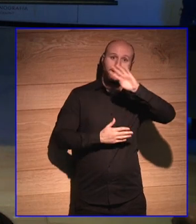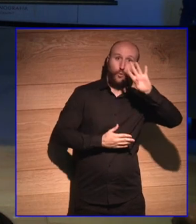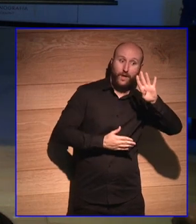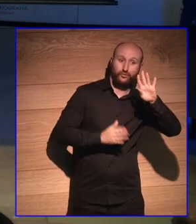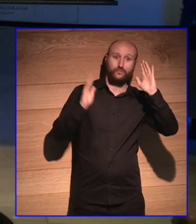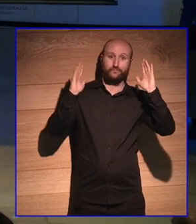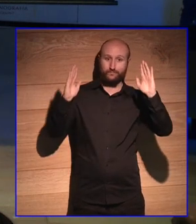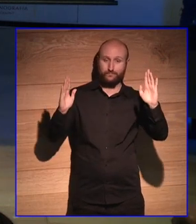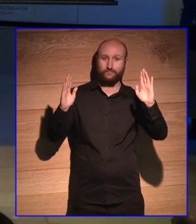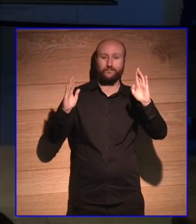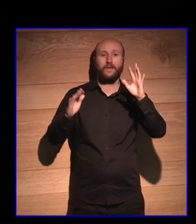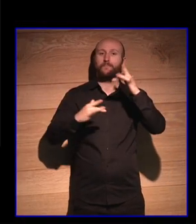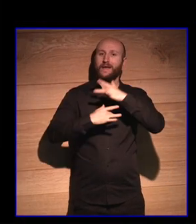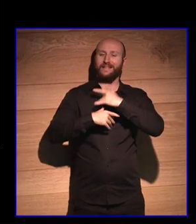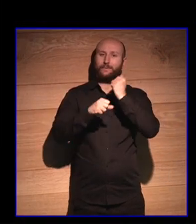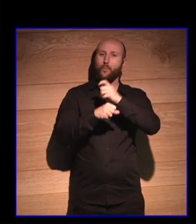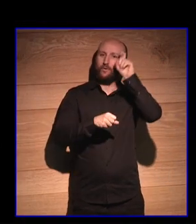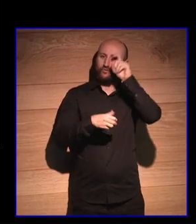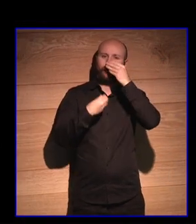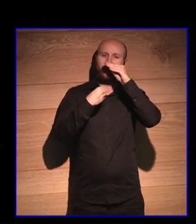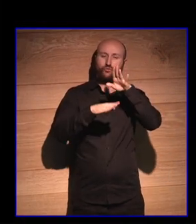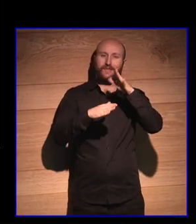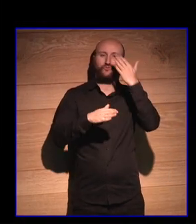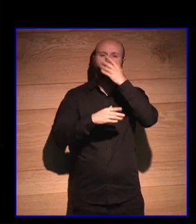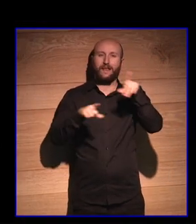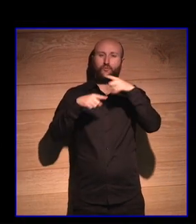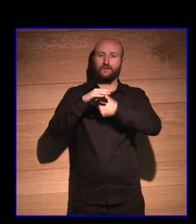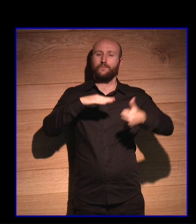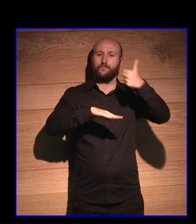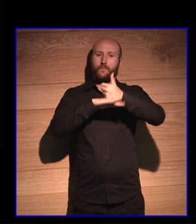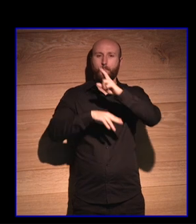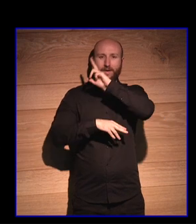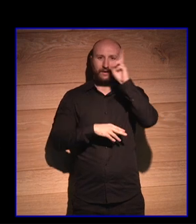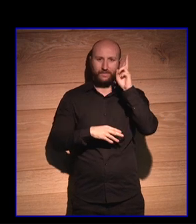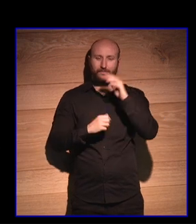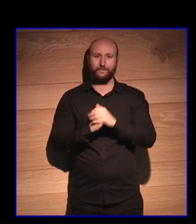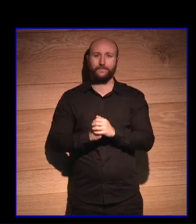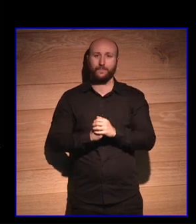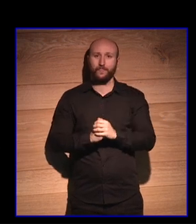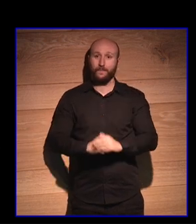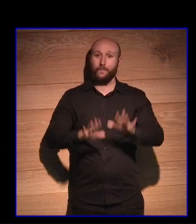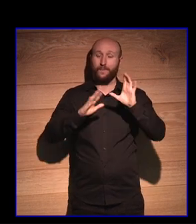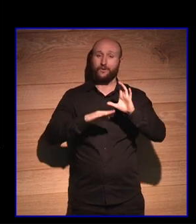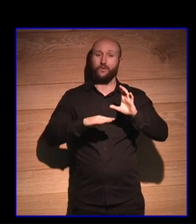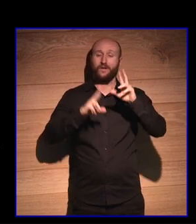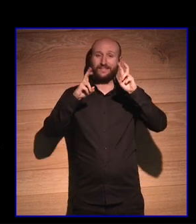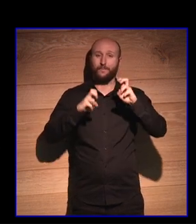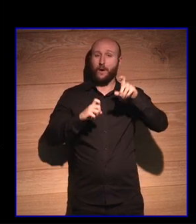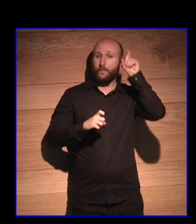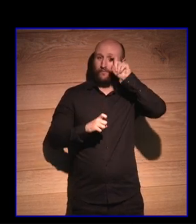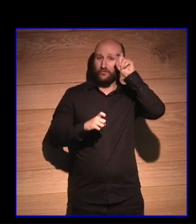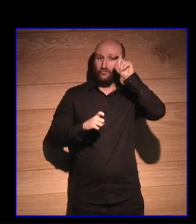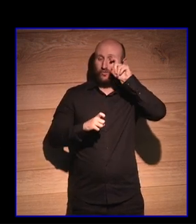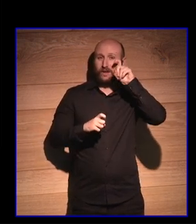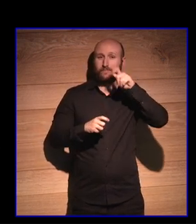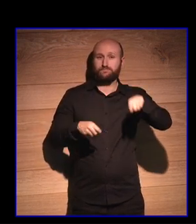pablos trabajó como profesora sustituta del conservatorio madrileño sin embargo su incipiente carrera como profesora se vio truncada